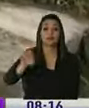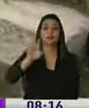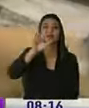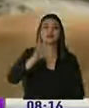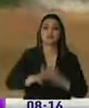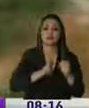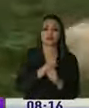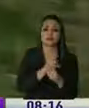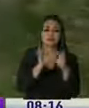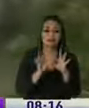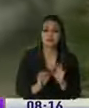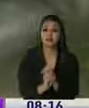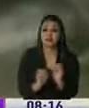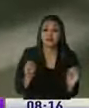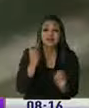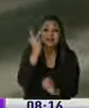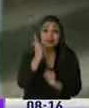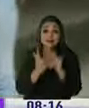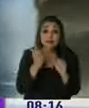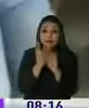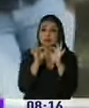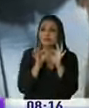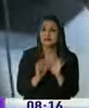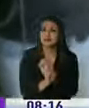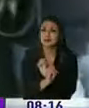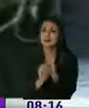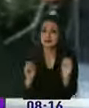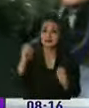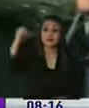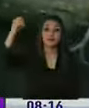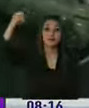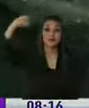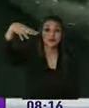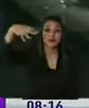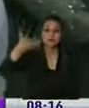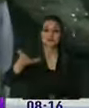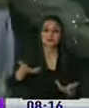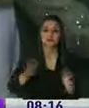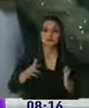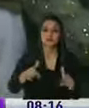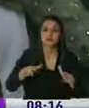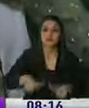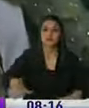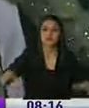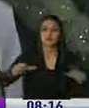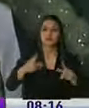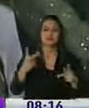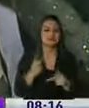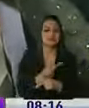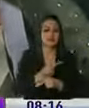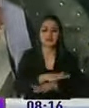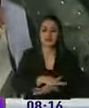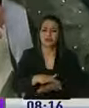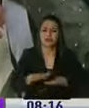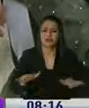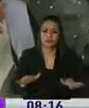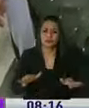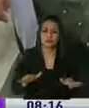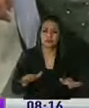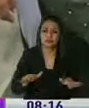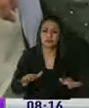y no hemos tenido respuesta, no hay mantenimiento, no hay alumbrado público y esto se ha hecho para que se resguarde